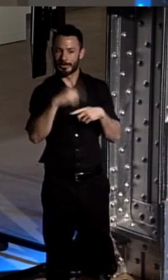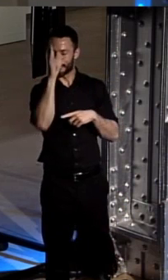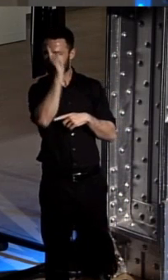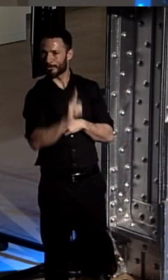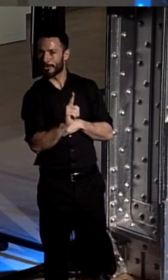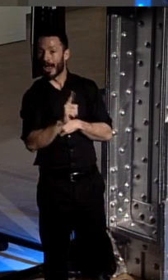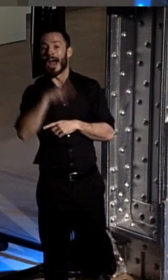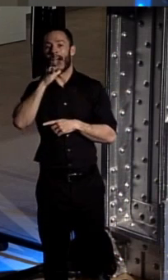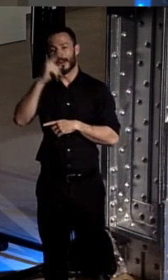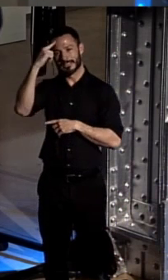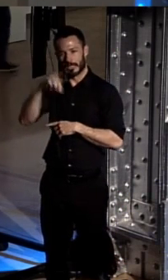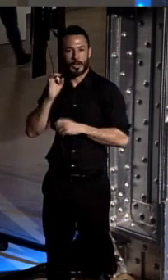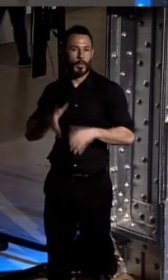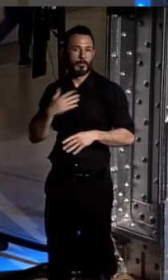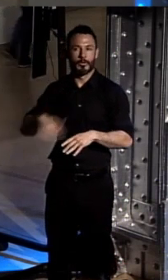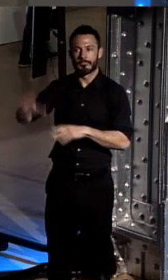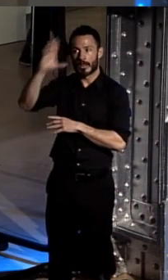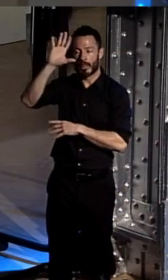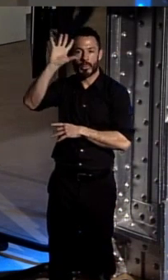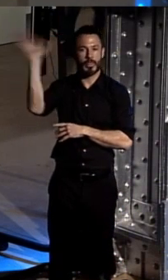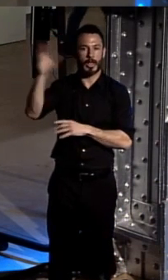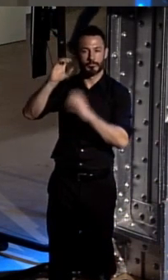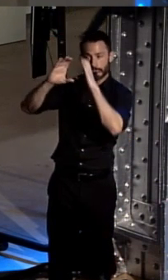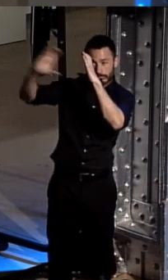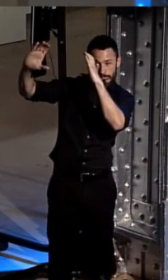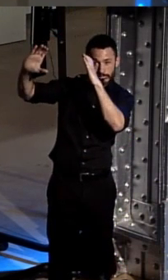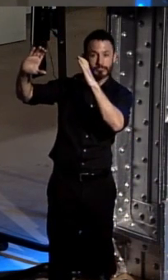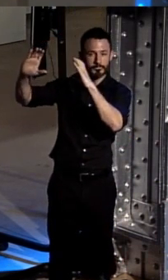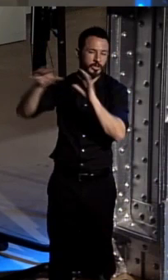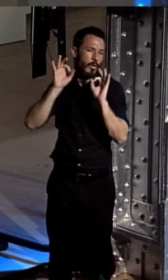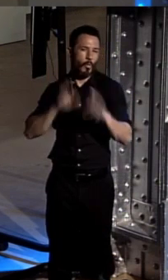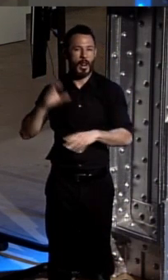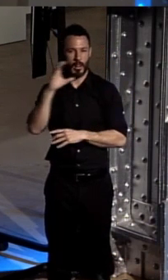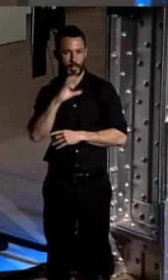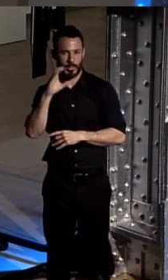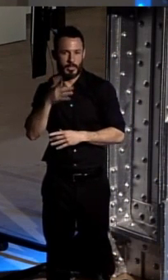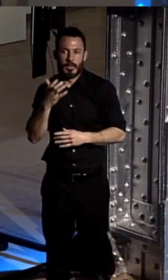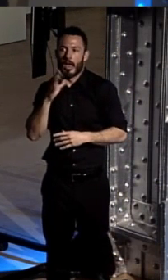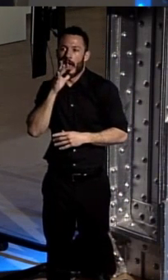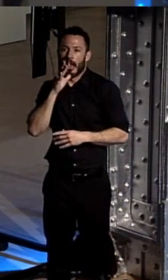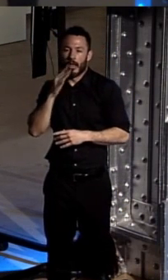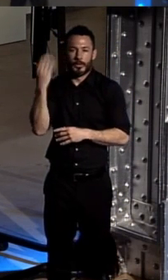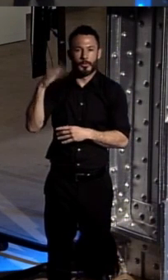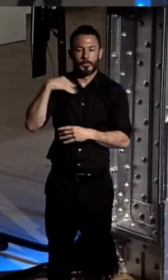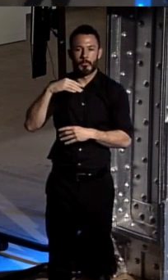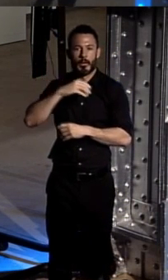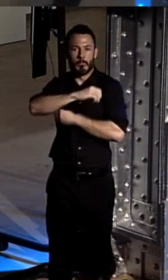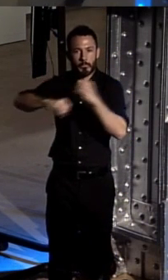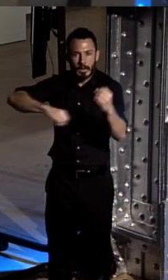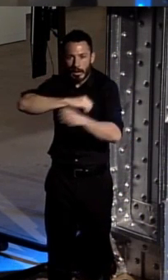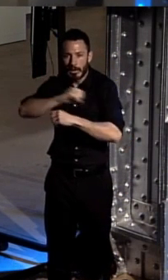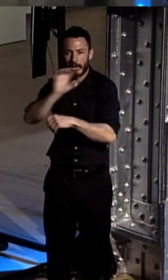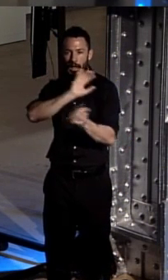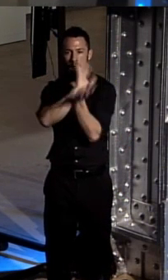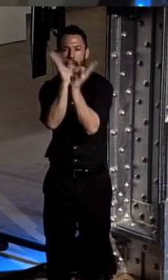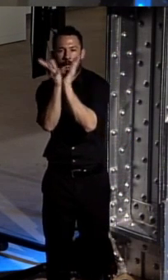siempre miramos el cielo, históricamente la humanidad miró el cielo, pero descubrimos un telescopio que nos permitió ver planetas, galaxias, agujeros negros, cosas